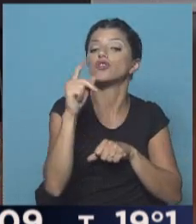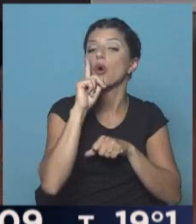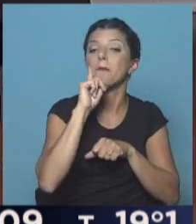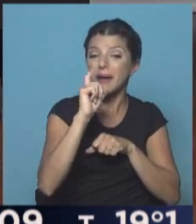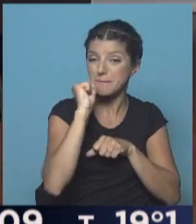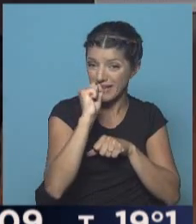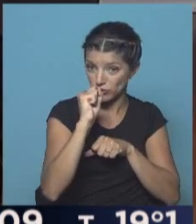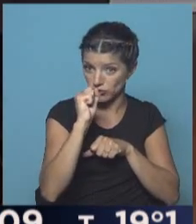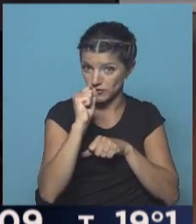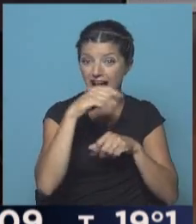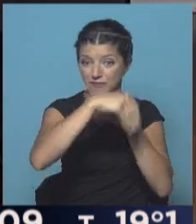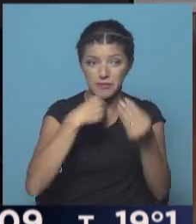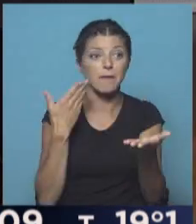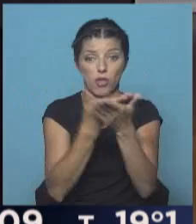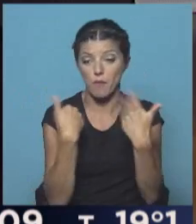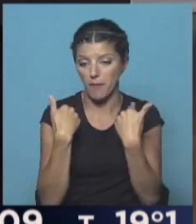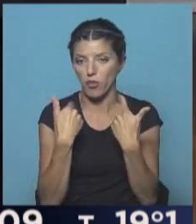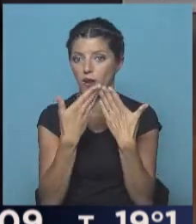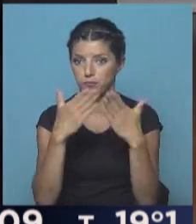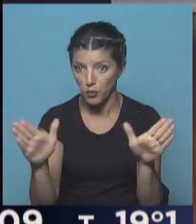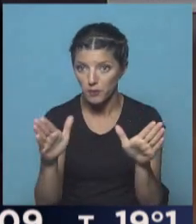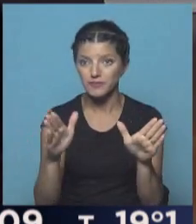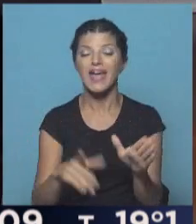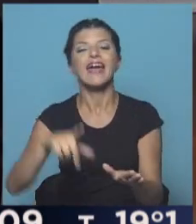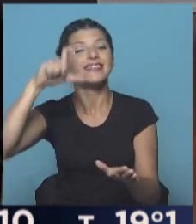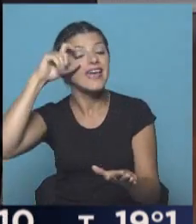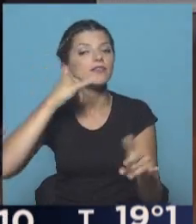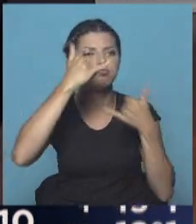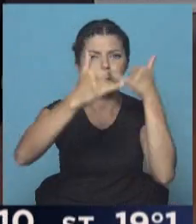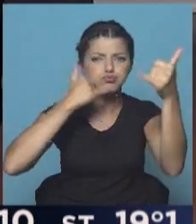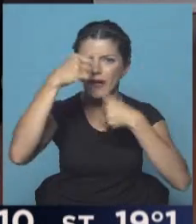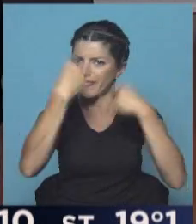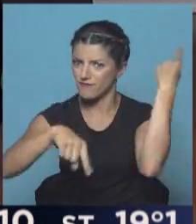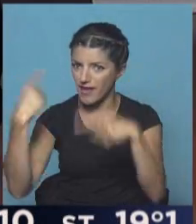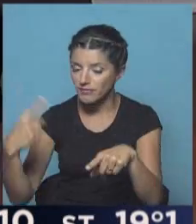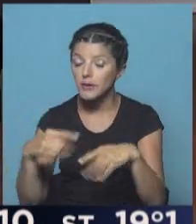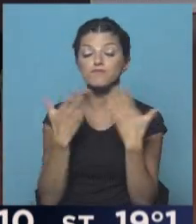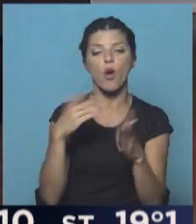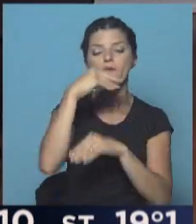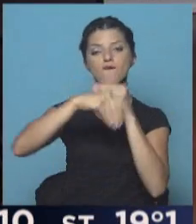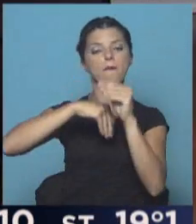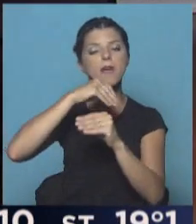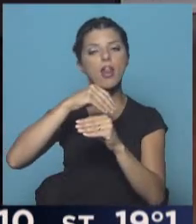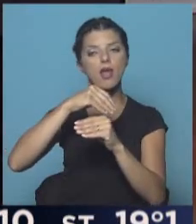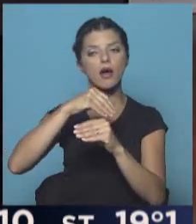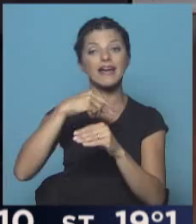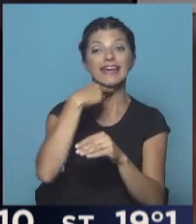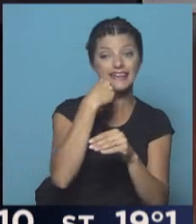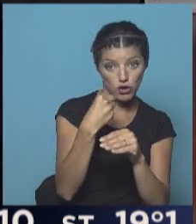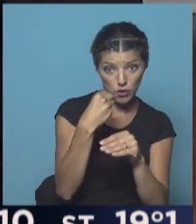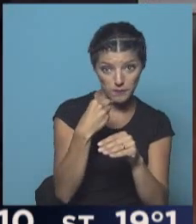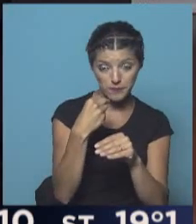$200,000 de rescate a la familia a través de 10 llamadas extorsivas. Los familiares mandaron al hijo de